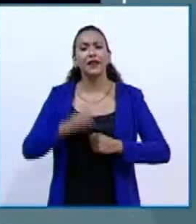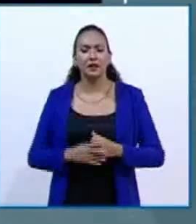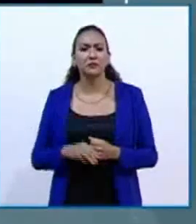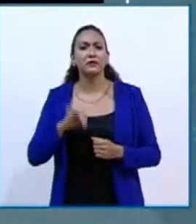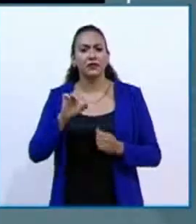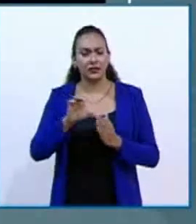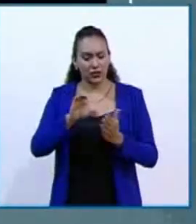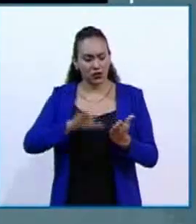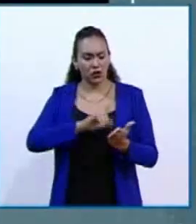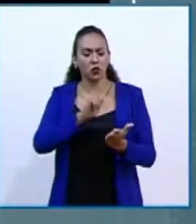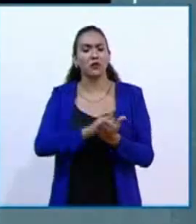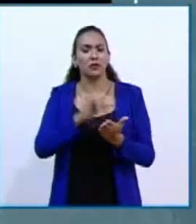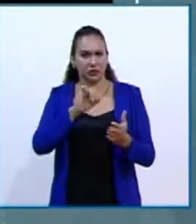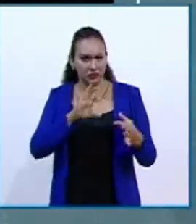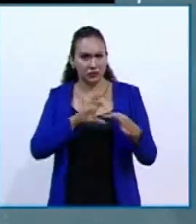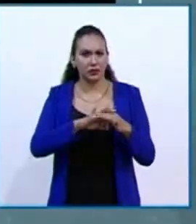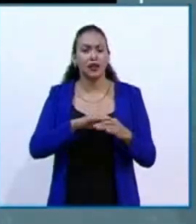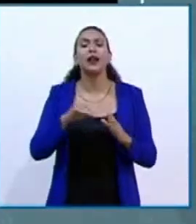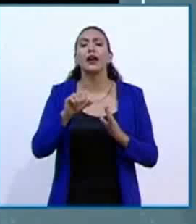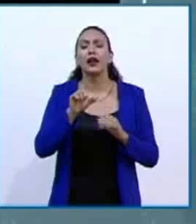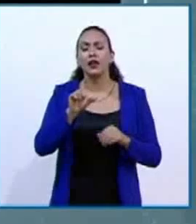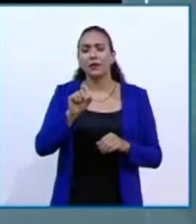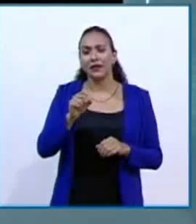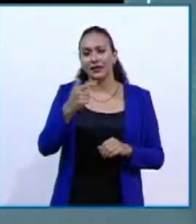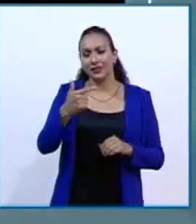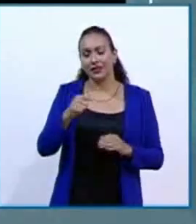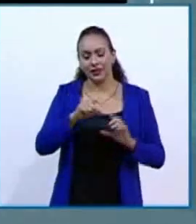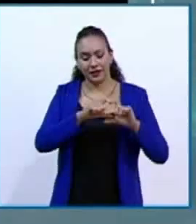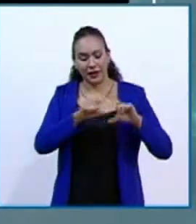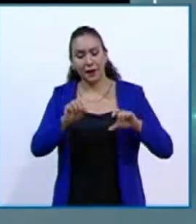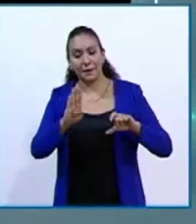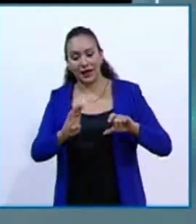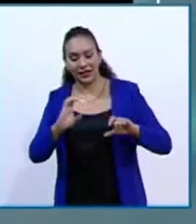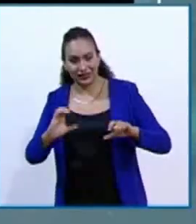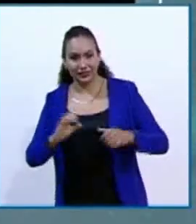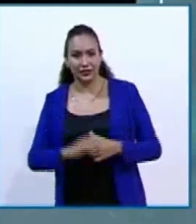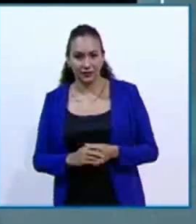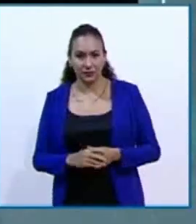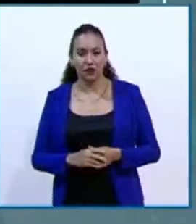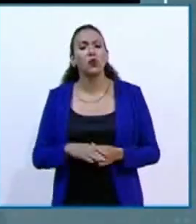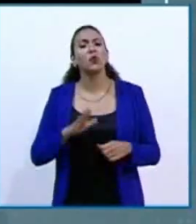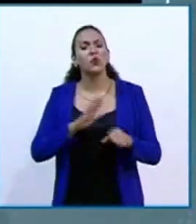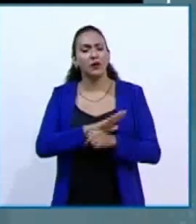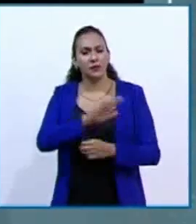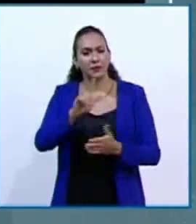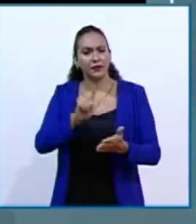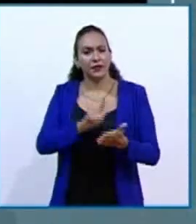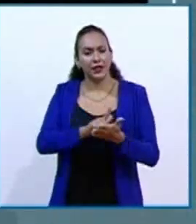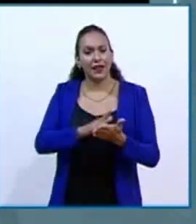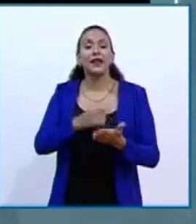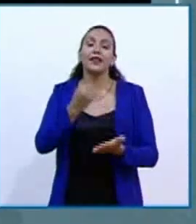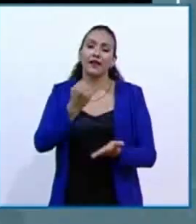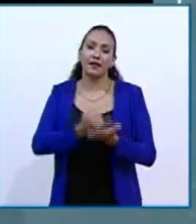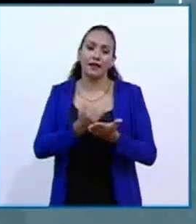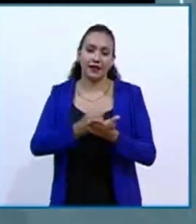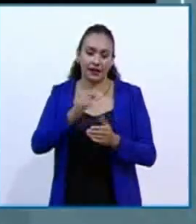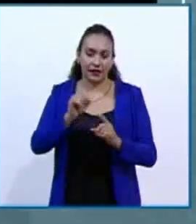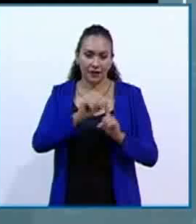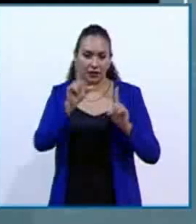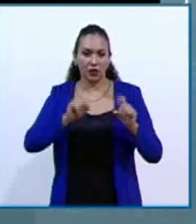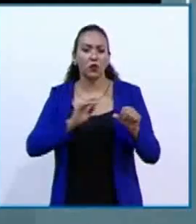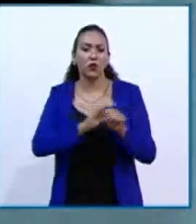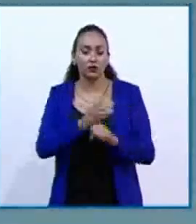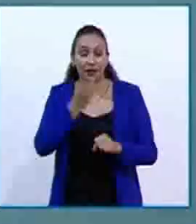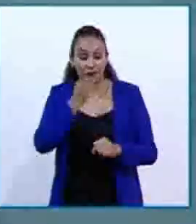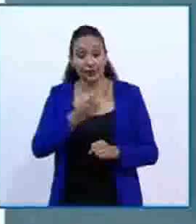artículo 27, apartado D, fracción novena, incisos B y C del Código Fiscal de la Federación, que establece los requisitos que